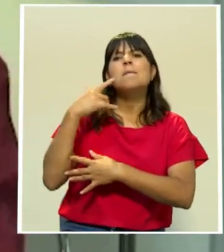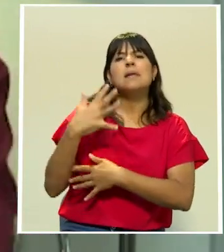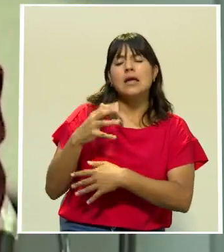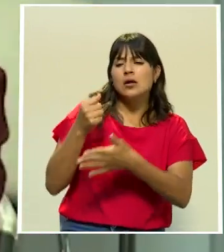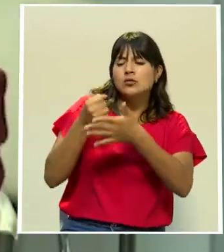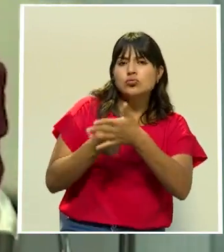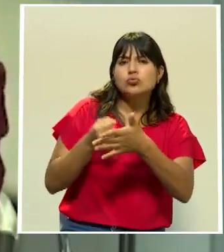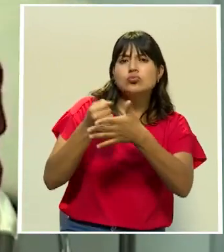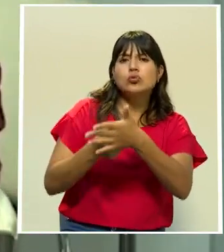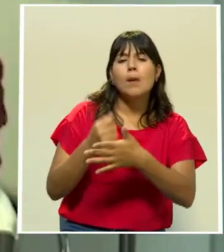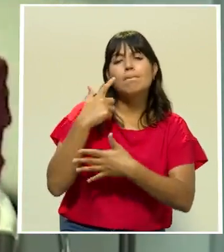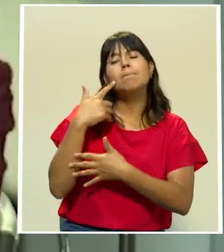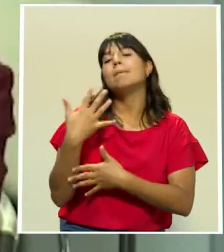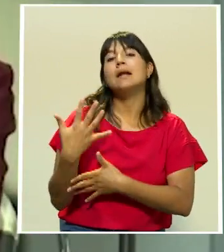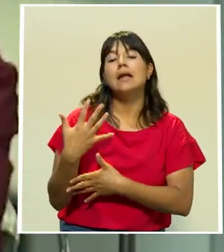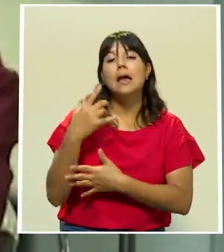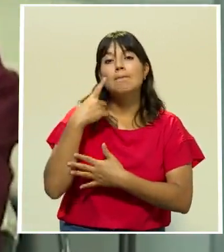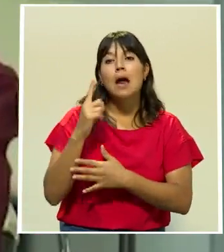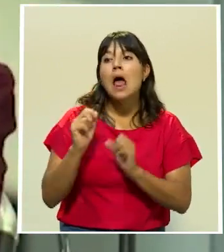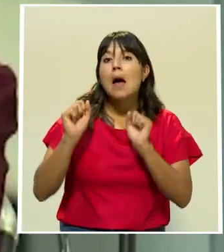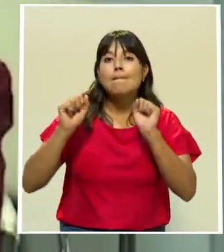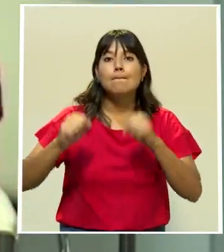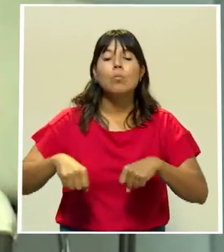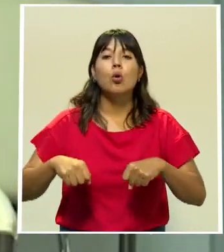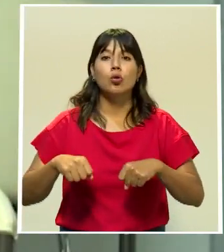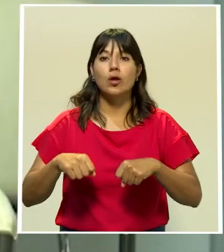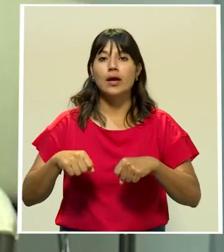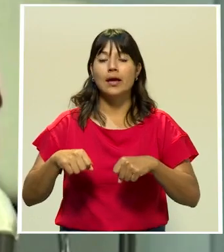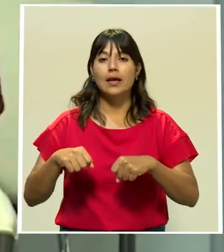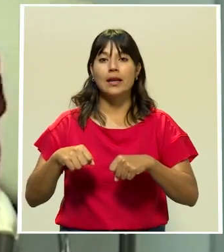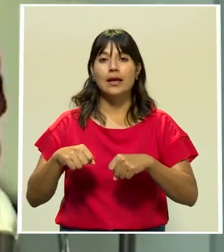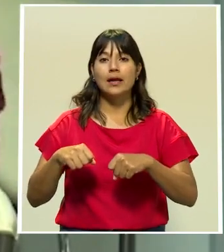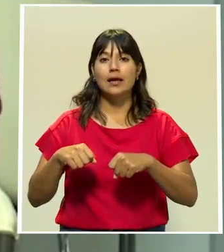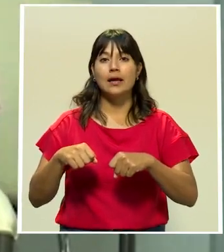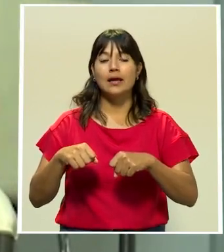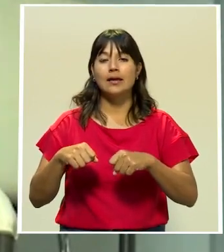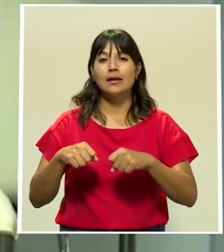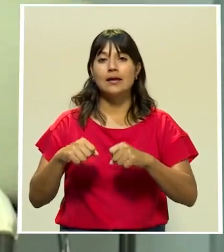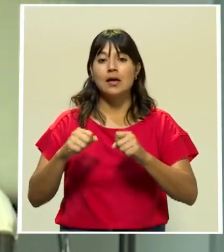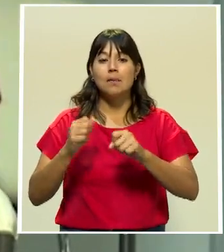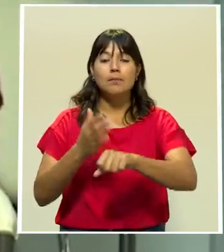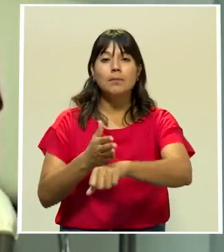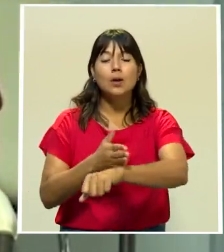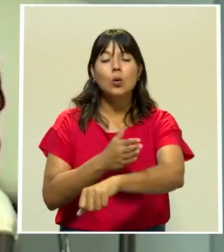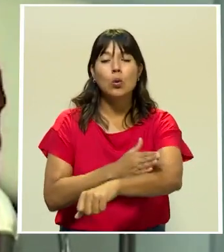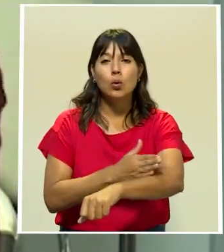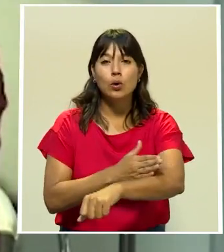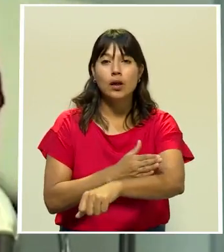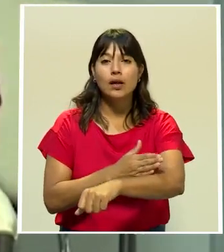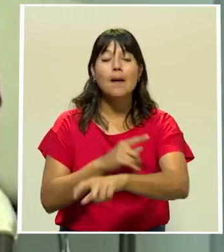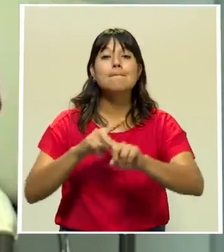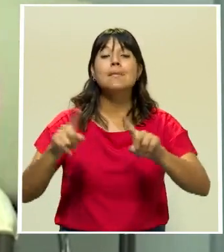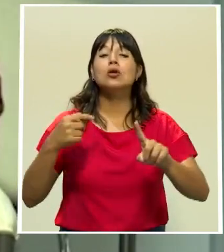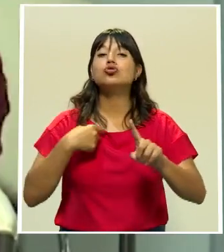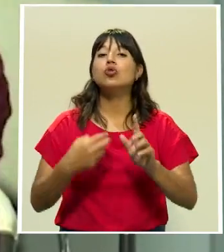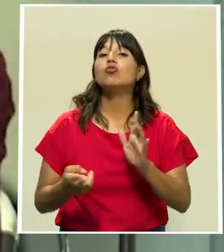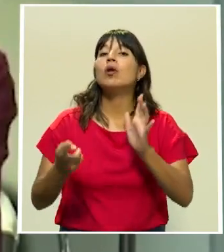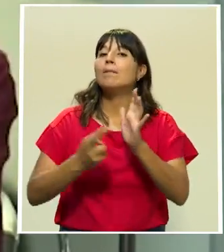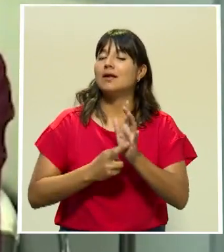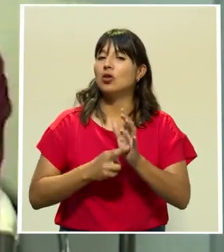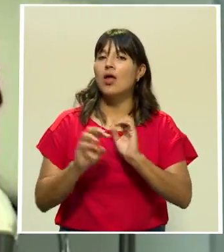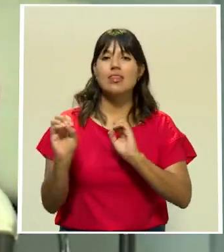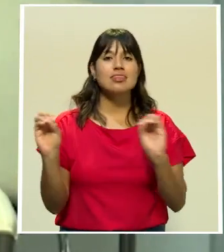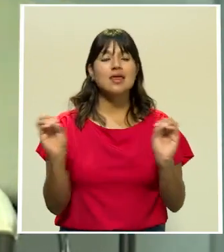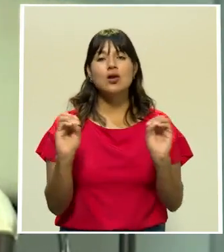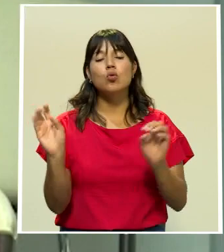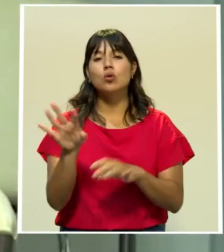lucha para reivindicar todo lo que no hemos logrado, ni ellos ni nosotros, de manera conjunta. Pero te repito, de ninguna manera ni por